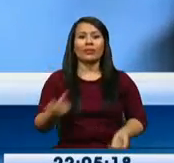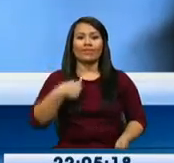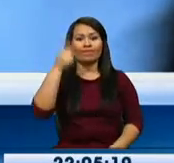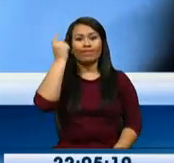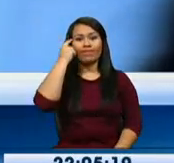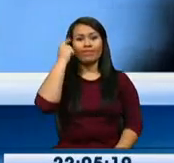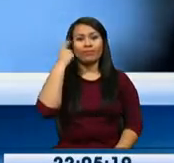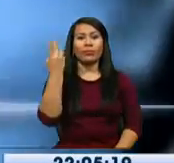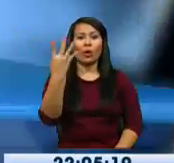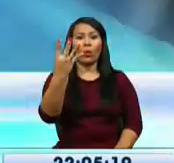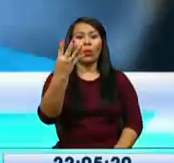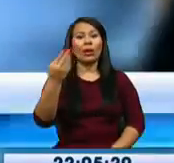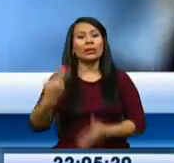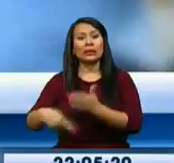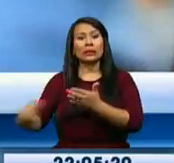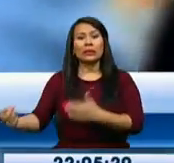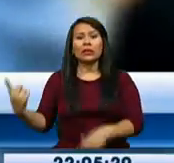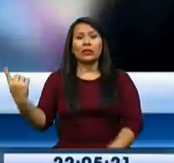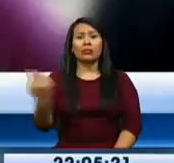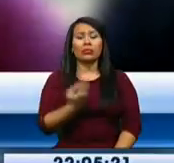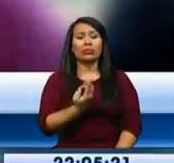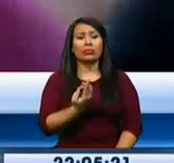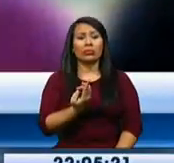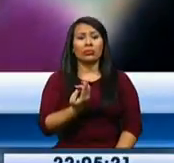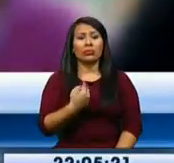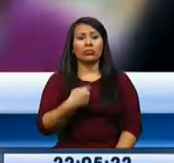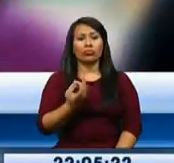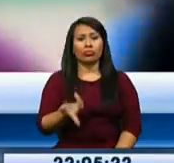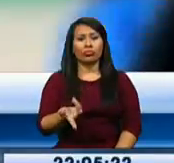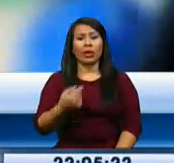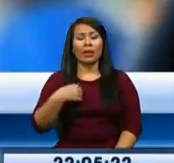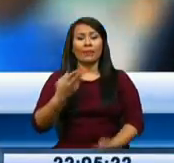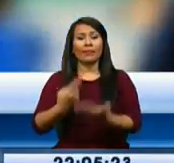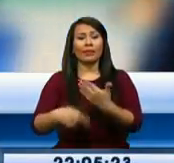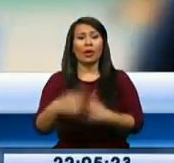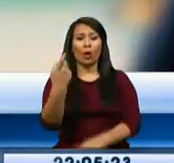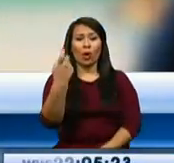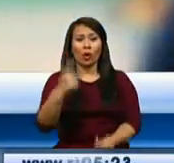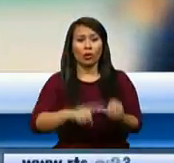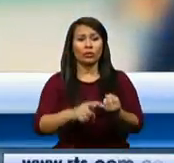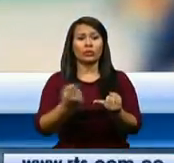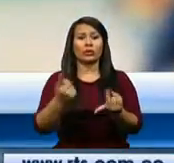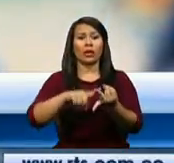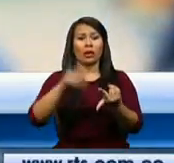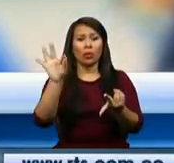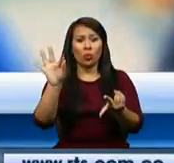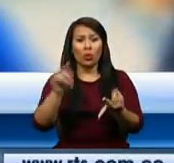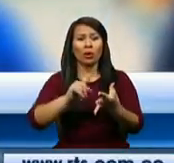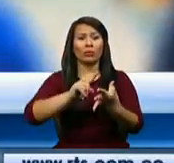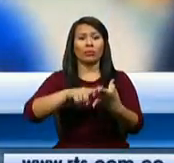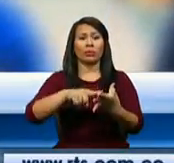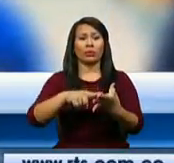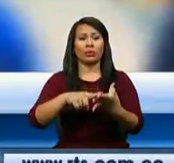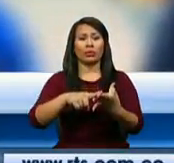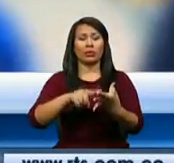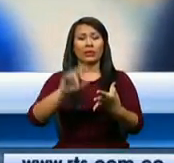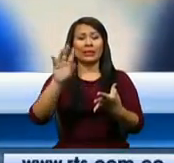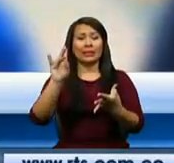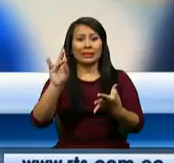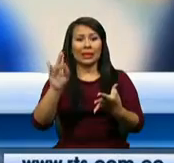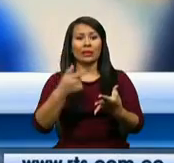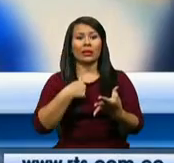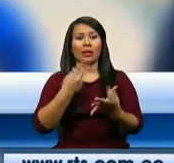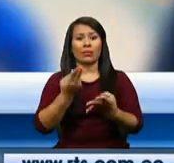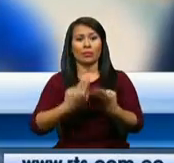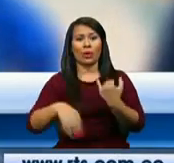hijos. De cuatro hijos, y el uno tiene 11 años, el otro tiene 9, el otro tiene 7, y mi hijo que